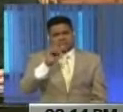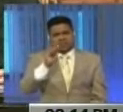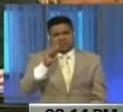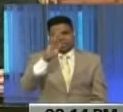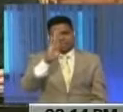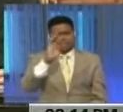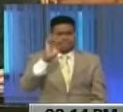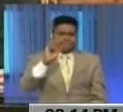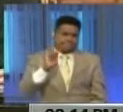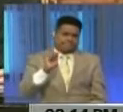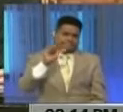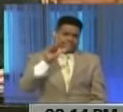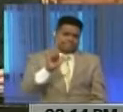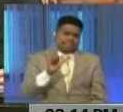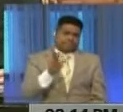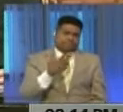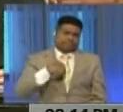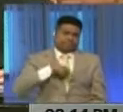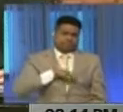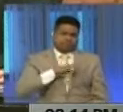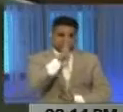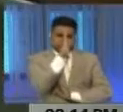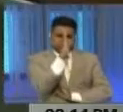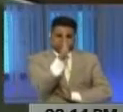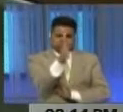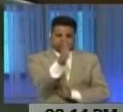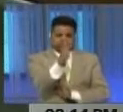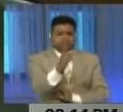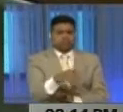hemos retomado el rumbo.